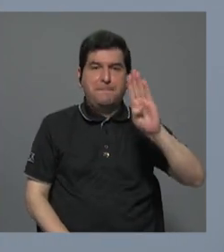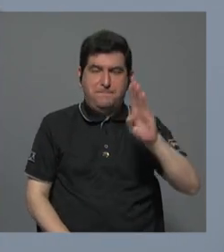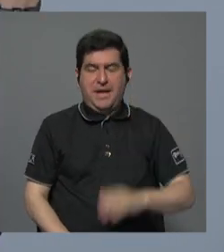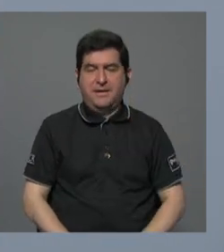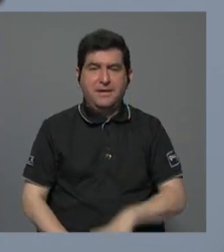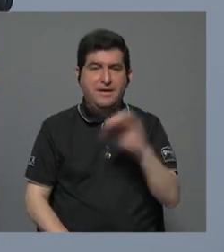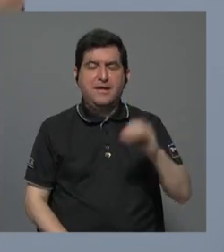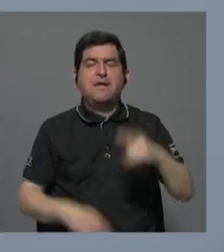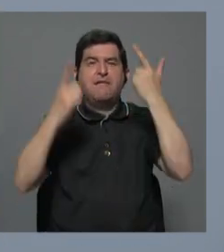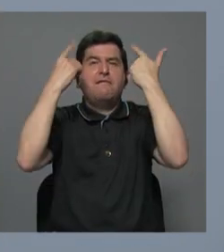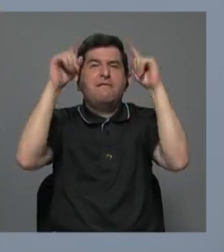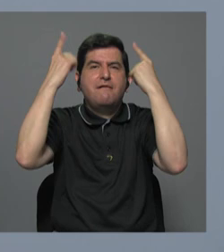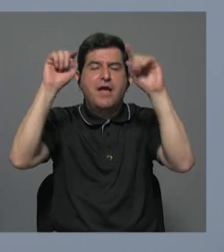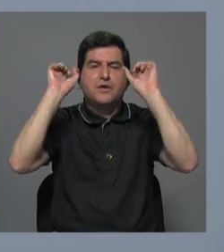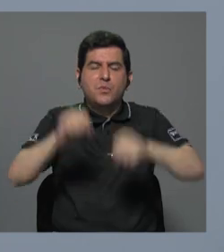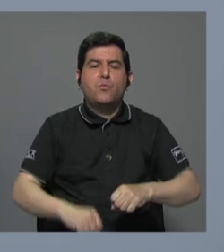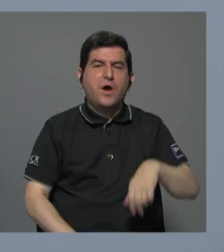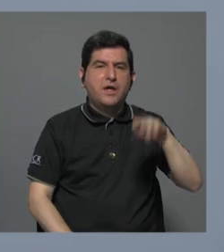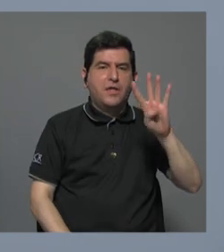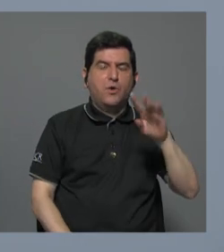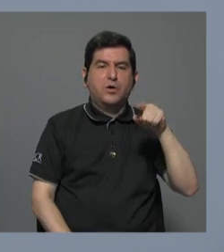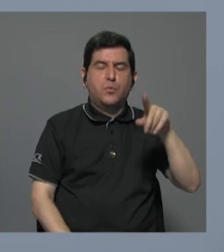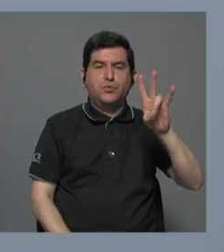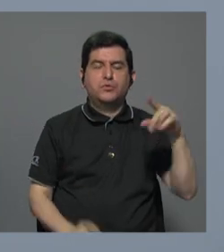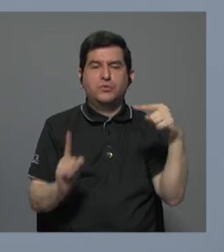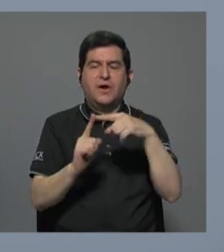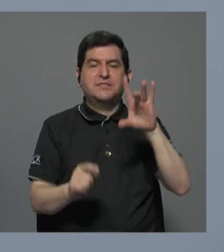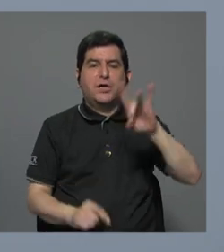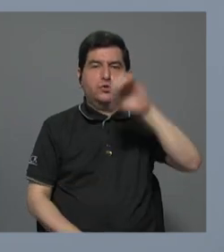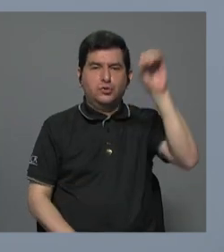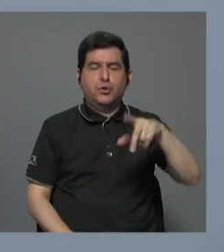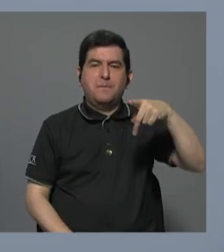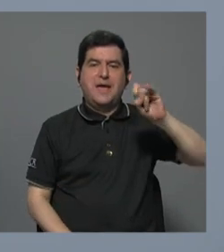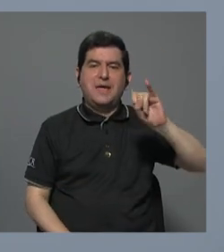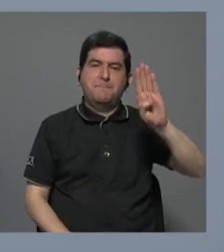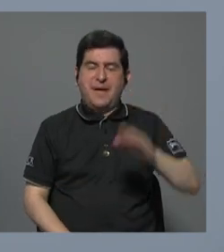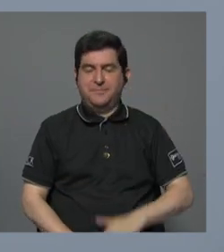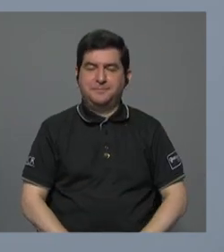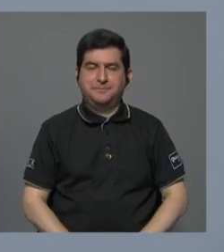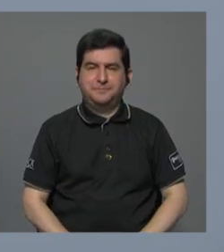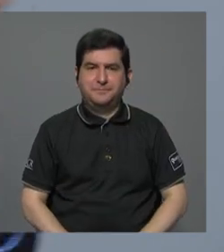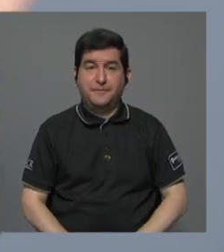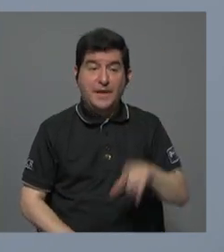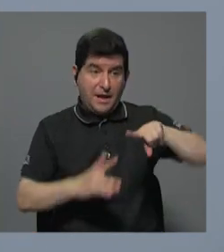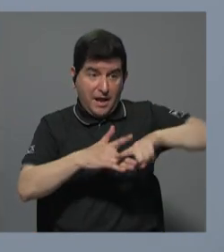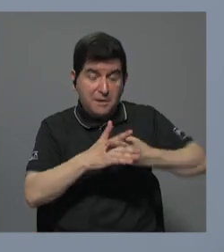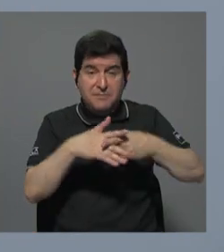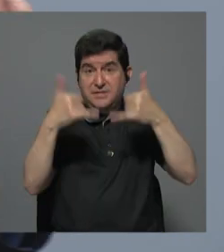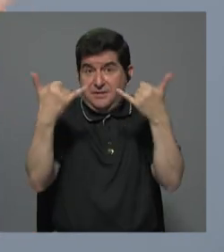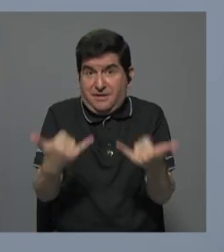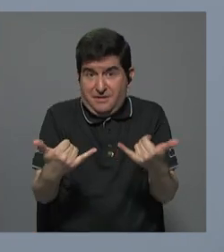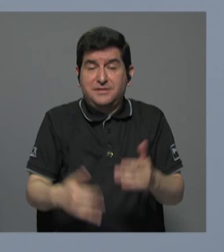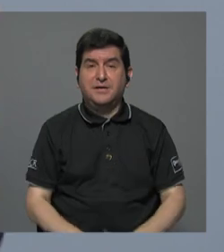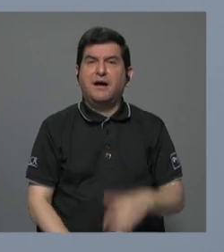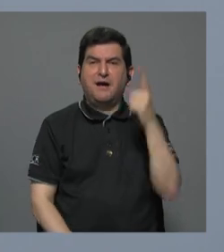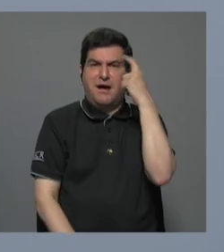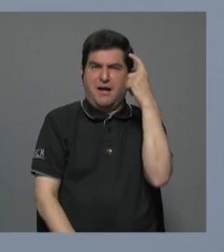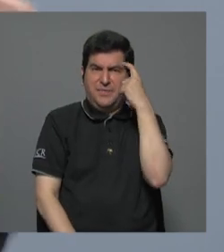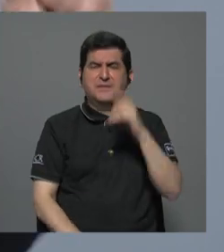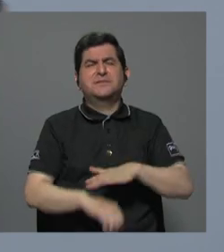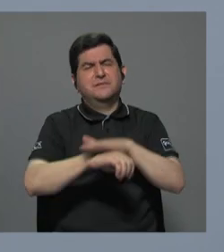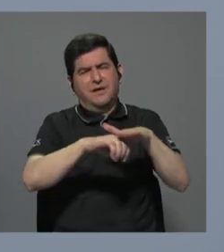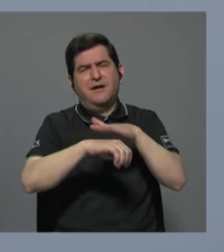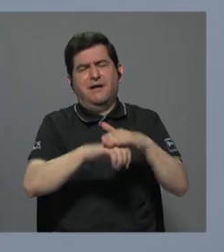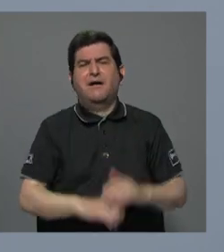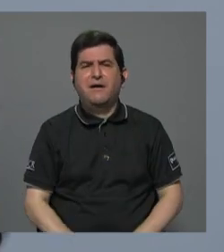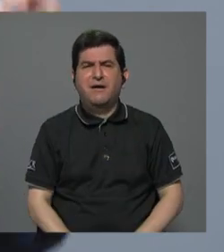y una eficacia que puede estar entre 4.7 y el 8% del producto interno bruto y que comencemos definitivamente a pensar por favor